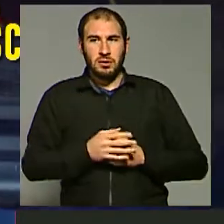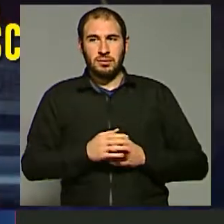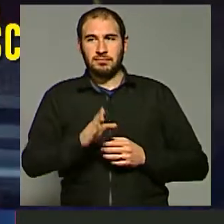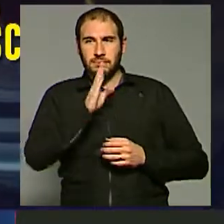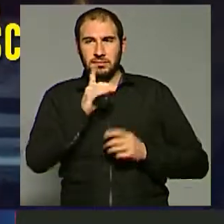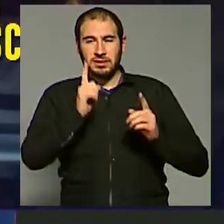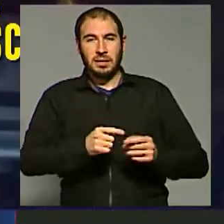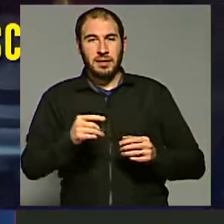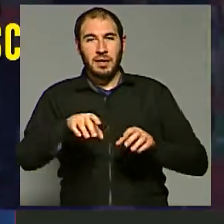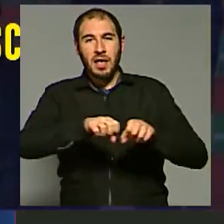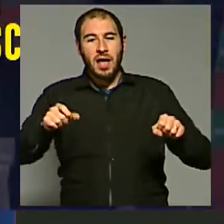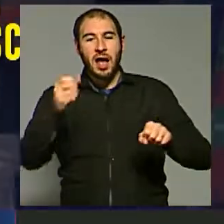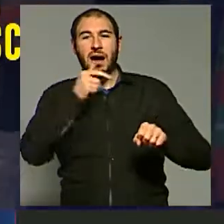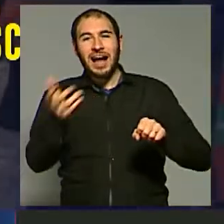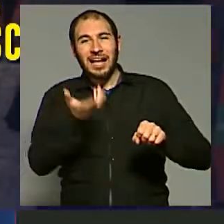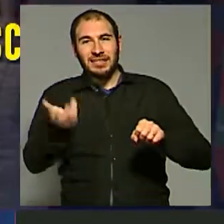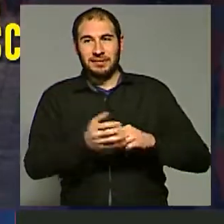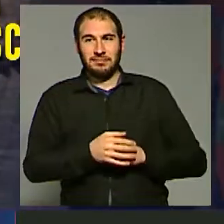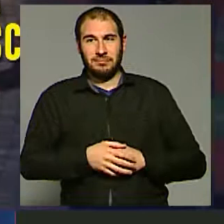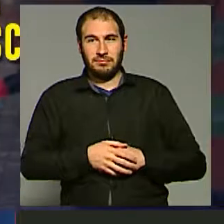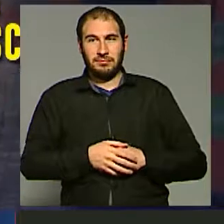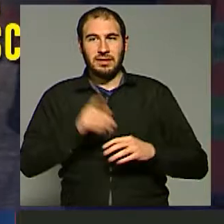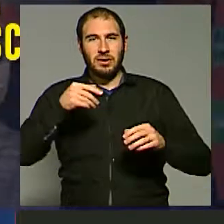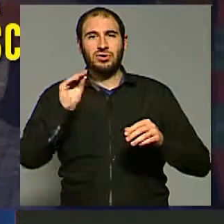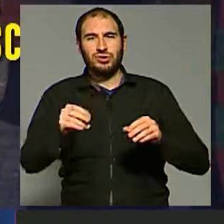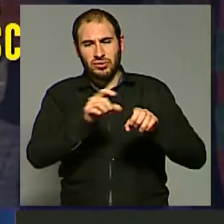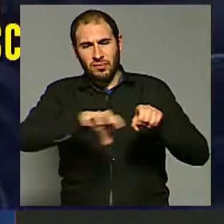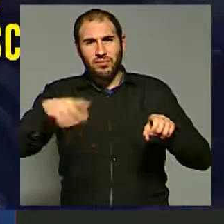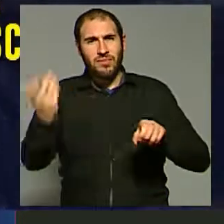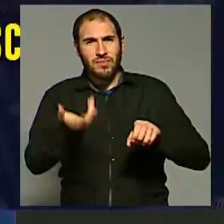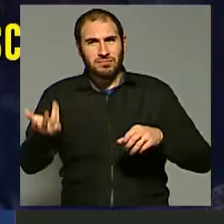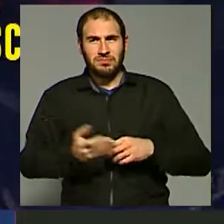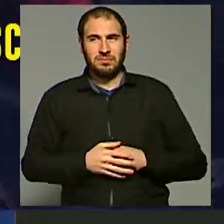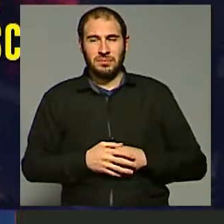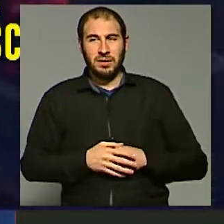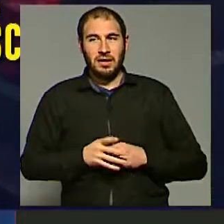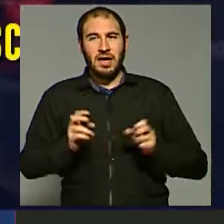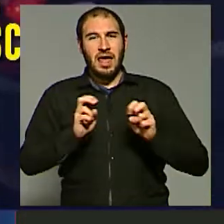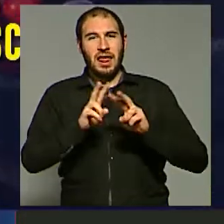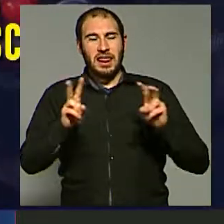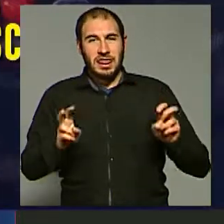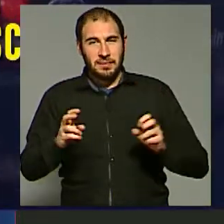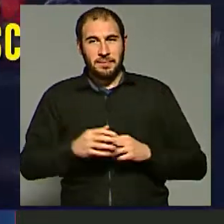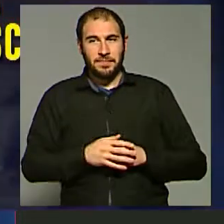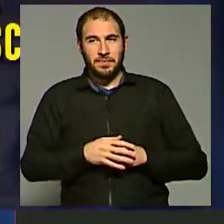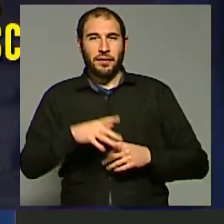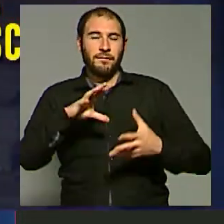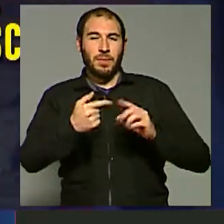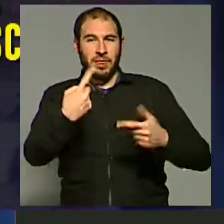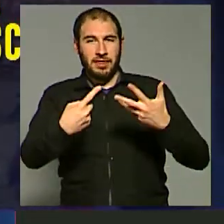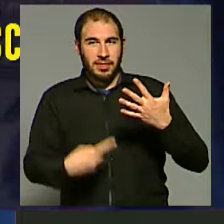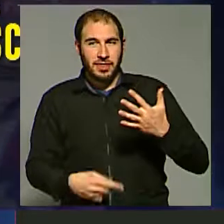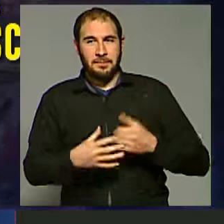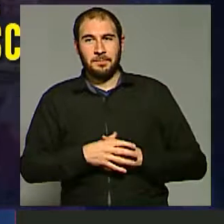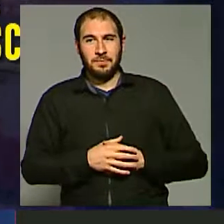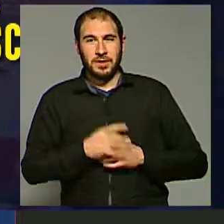silenciador y sistema de escape, emisión de contaminantes, de gases contaminantes y lo que tiene que ver con los distintos aspectos que se